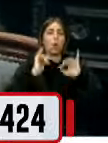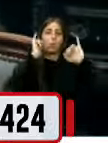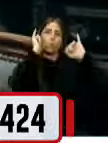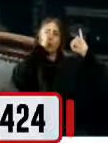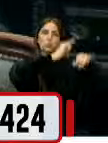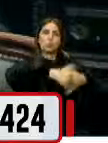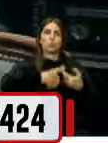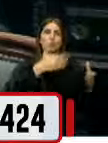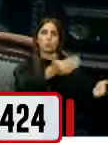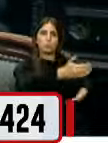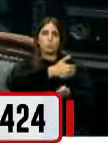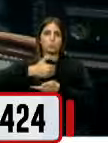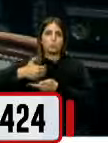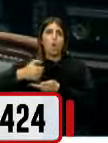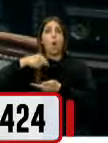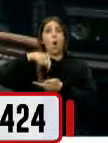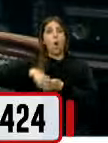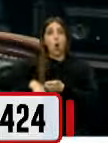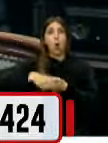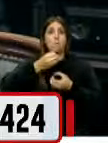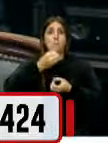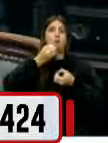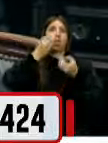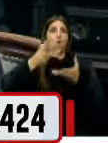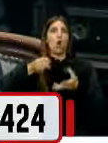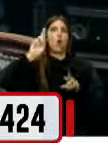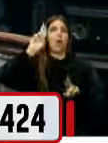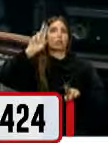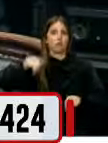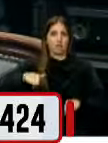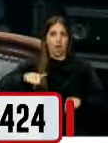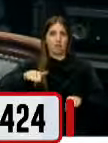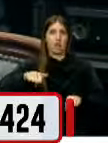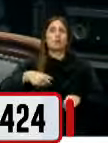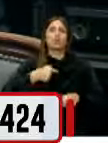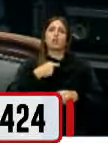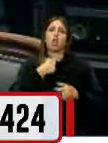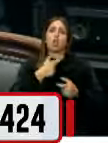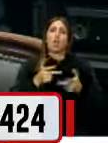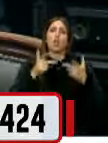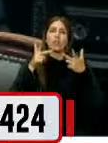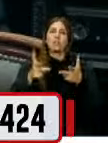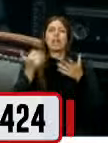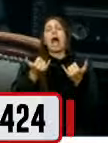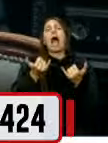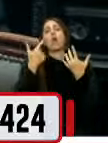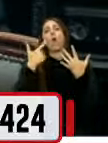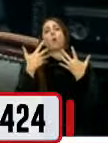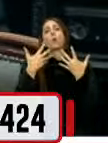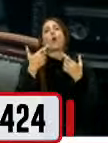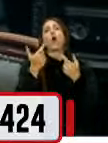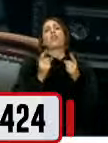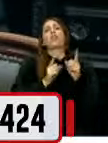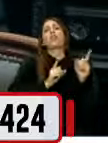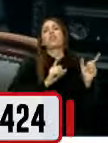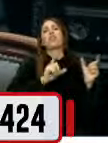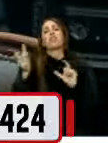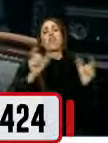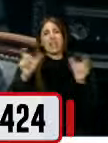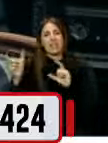muy mal de todos los que gobernaron la Argentina. Eso habla de un atraso, no avanzamos nada. Muchas gracias. Un placer, gracias. Gracias por venir.